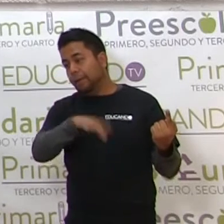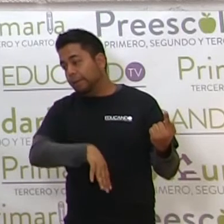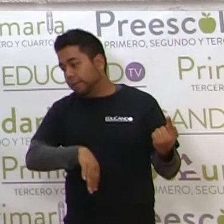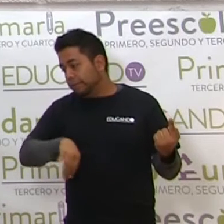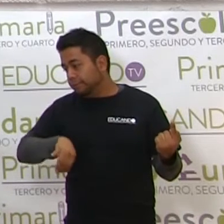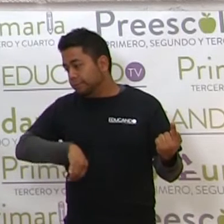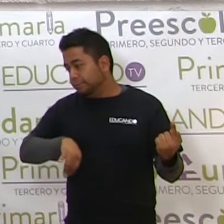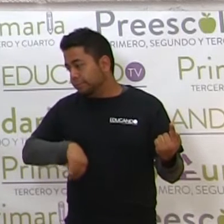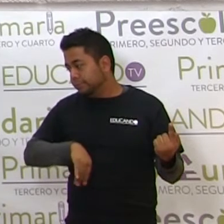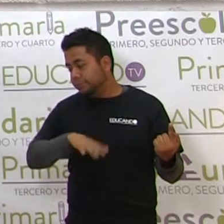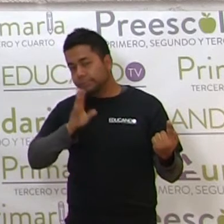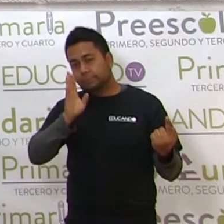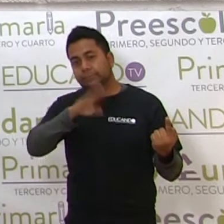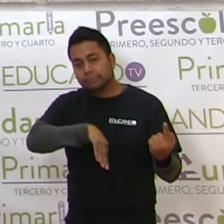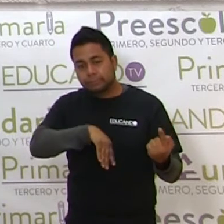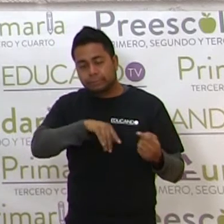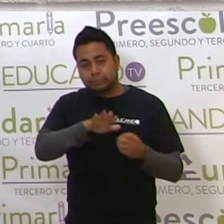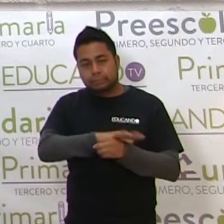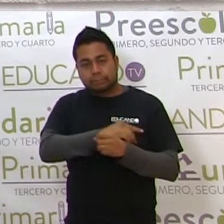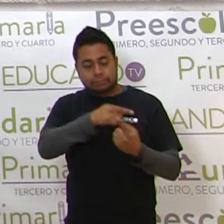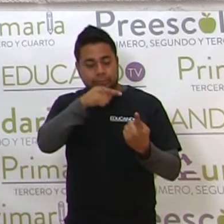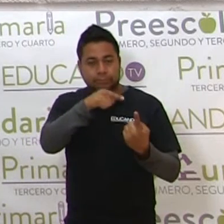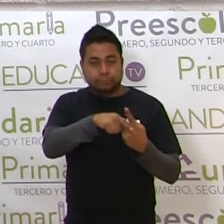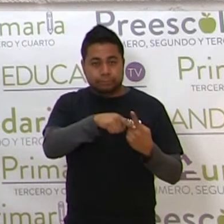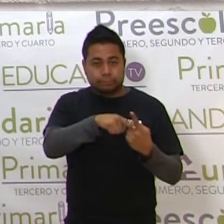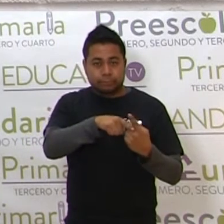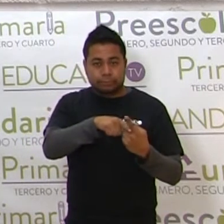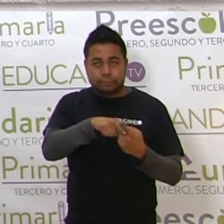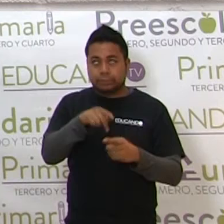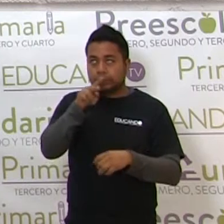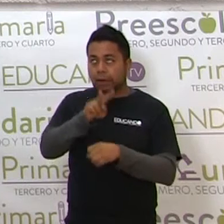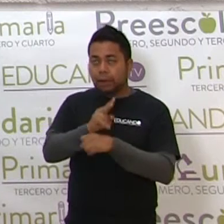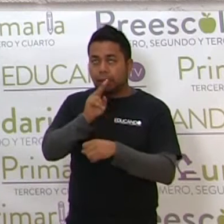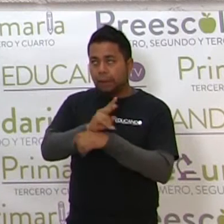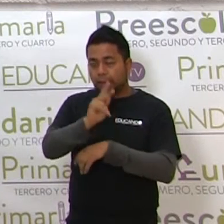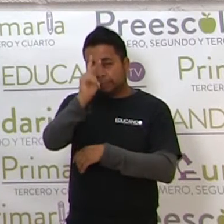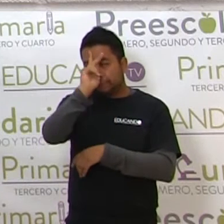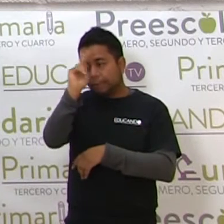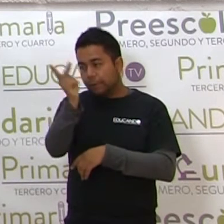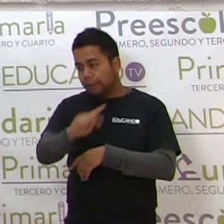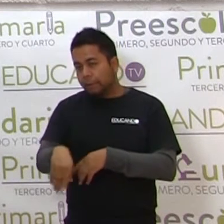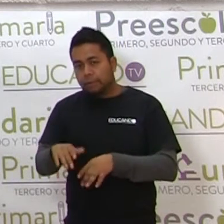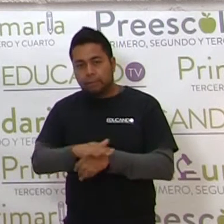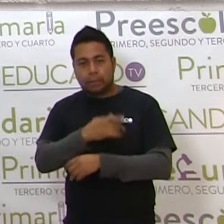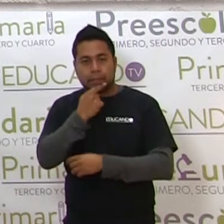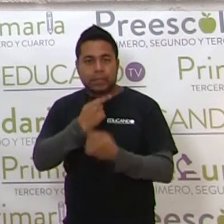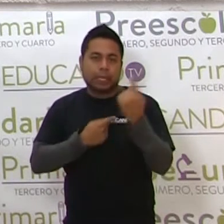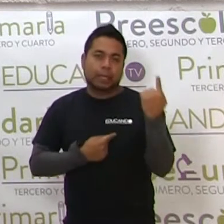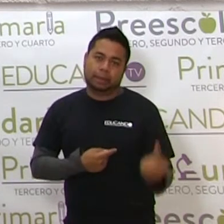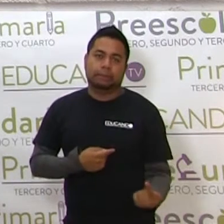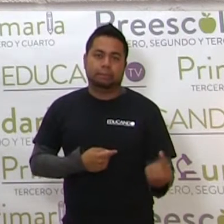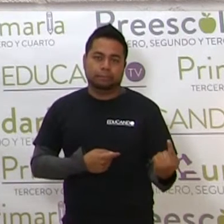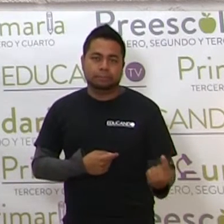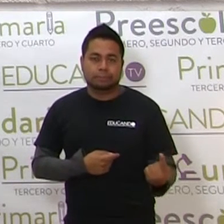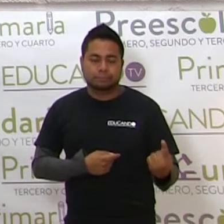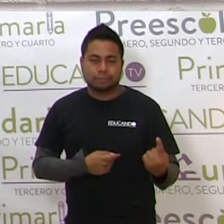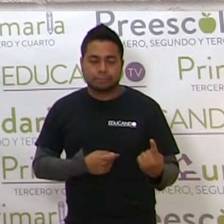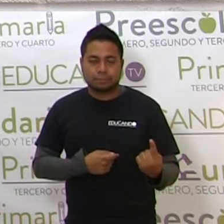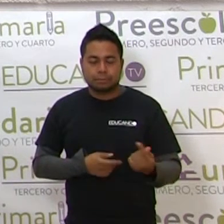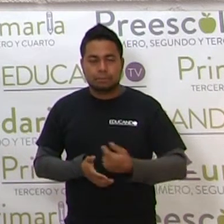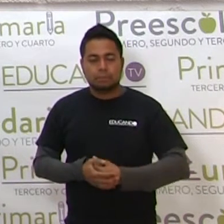creyendo que aún vigilara peor que sus hermanos pobre Chiquilín no